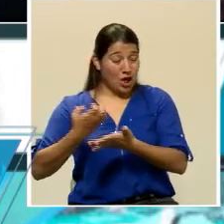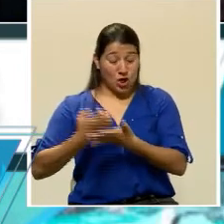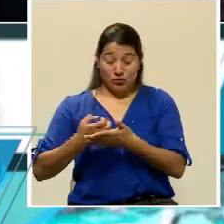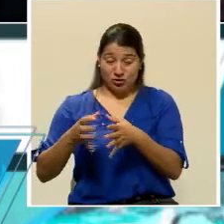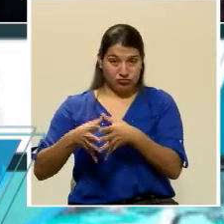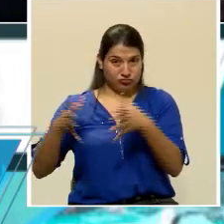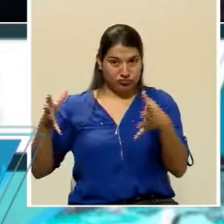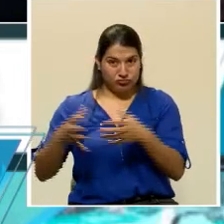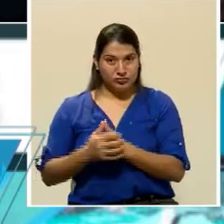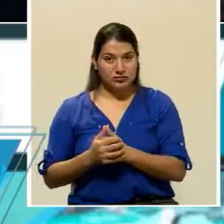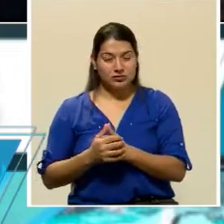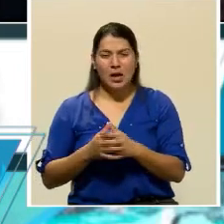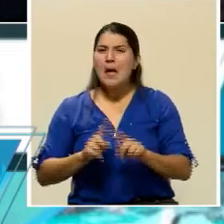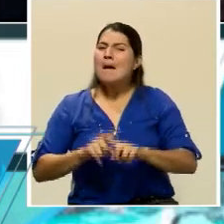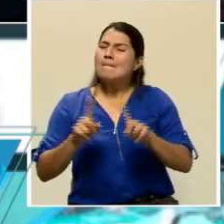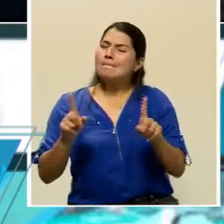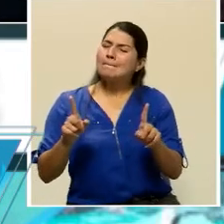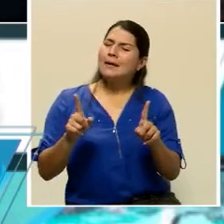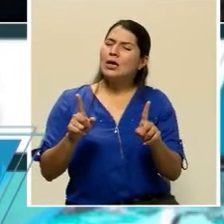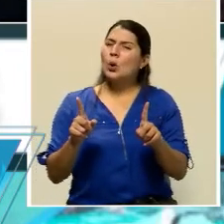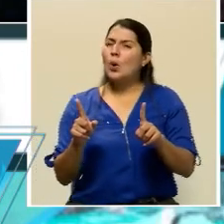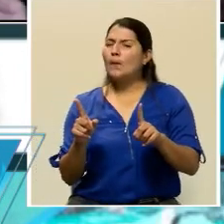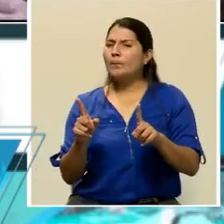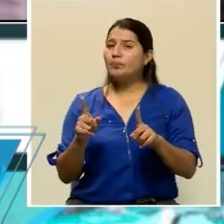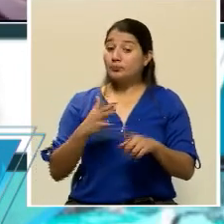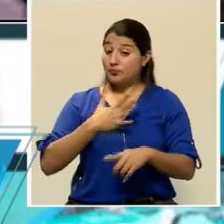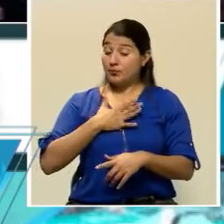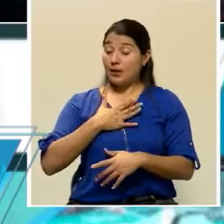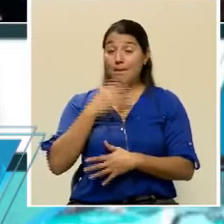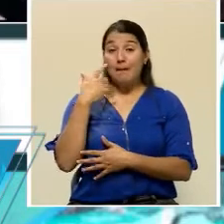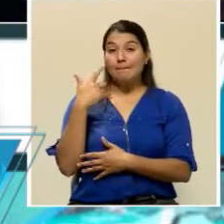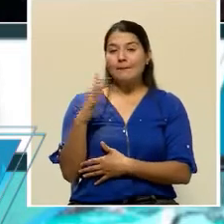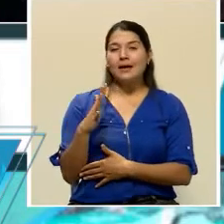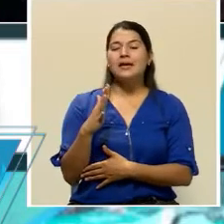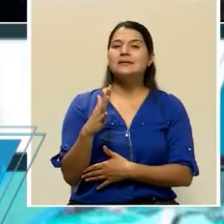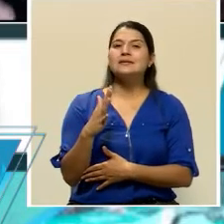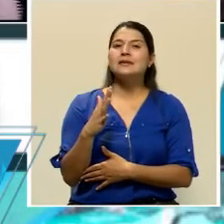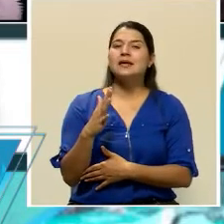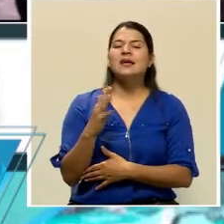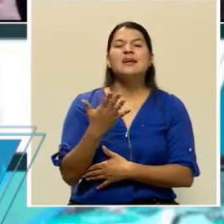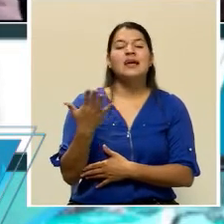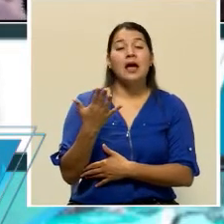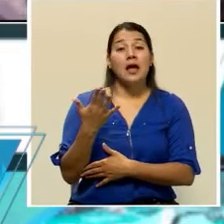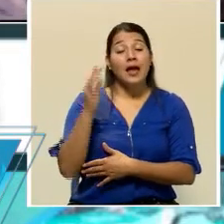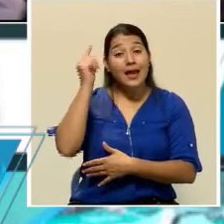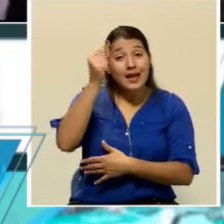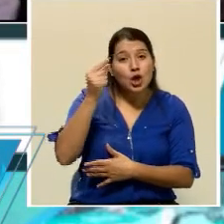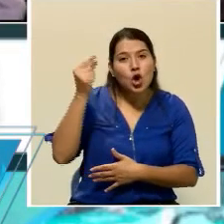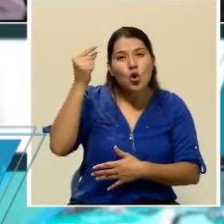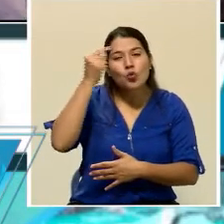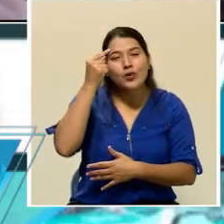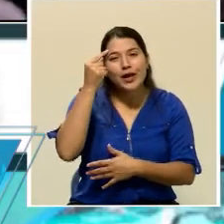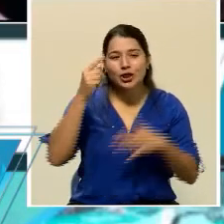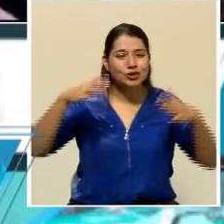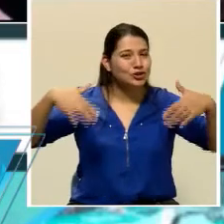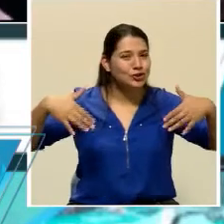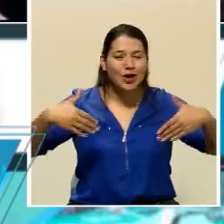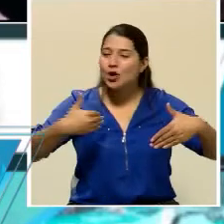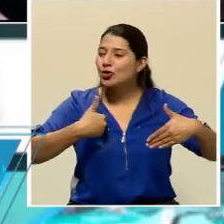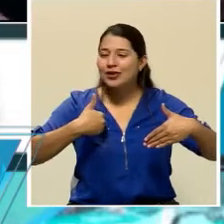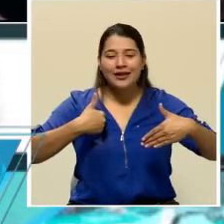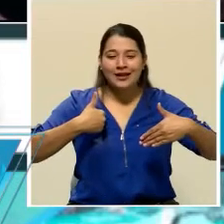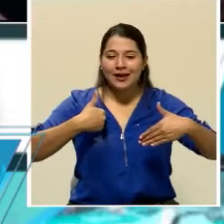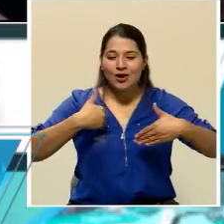dimensiones. Pero en ese caso, don Ernesto, a mí me parece que es claro que el gobierno no tiene una ruta